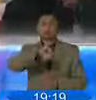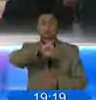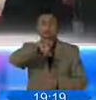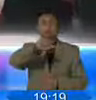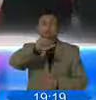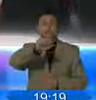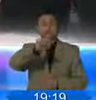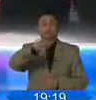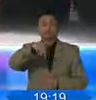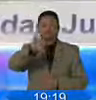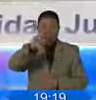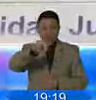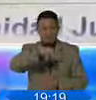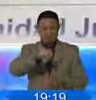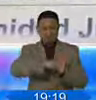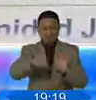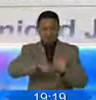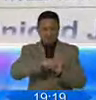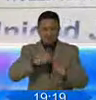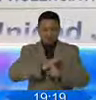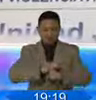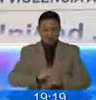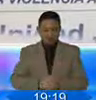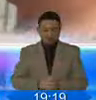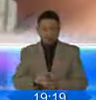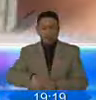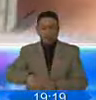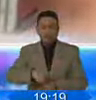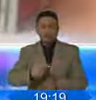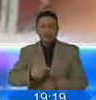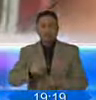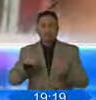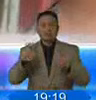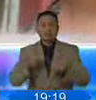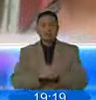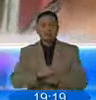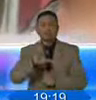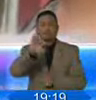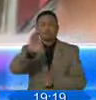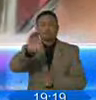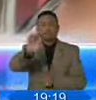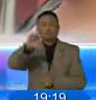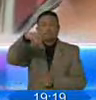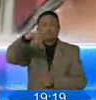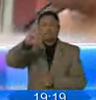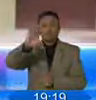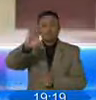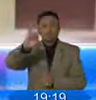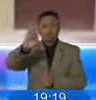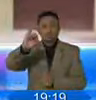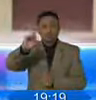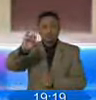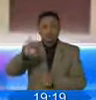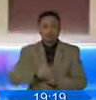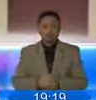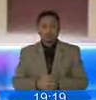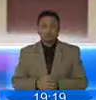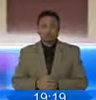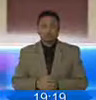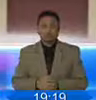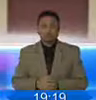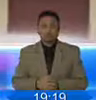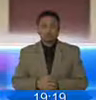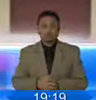la abogada defensora. Señala que el caso debe tomar la figura de femicidio debido a los hechos que ocurren a nivel nacional. 67 casos